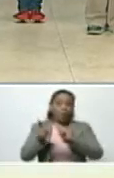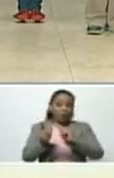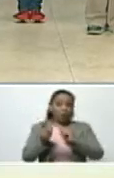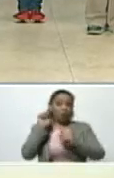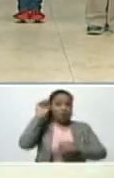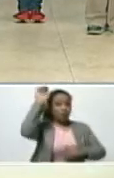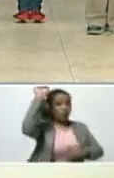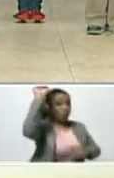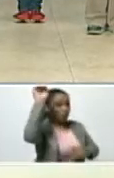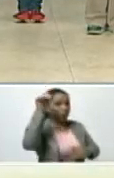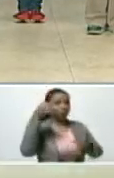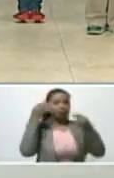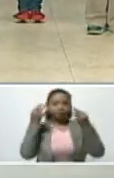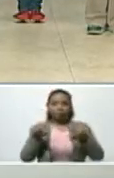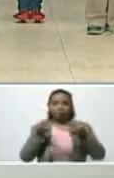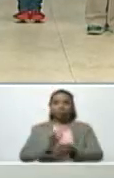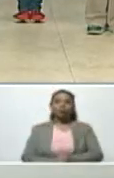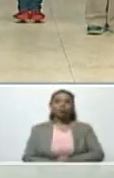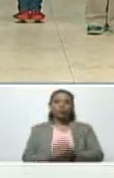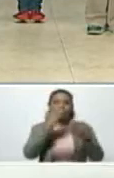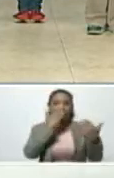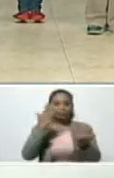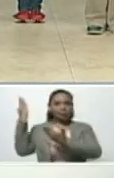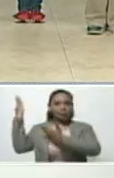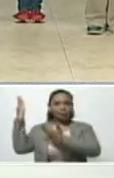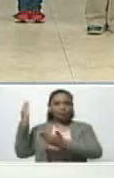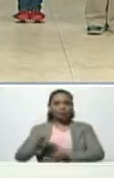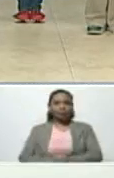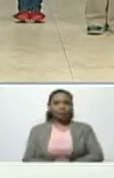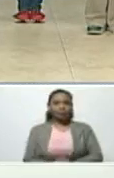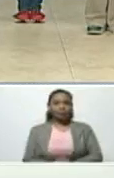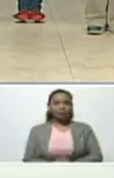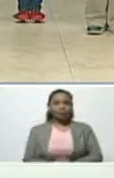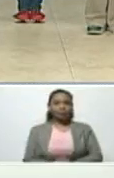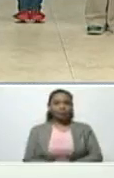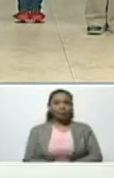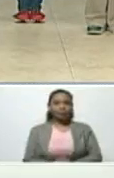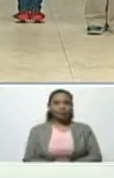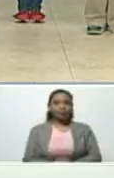determinarán los pasos futuros. Adelante, Adolfo Godoy.